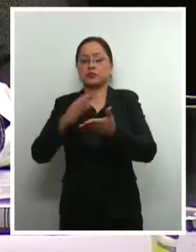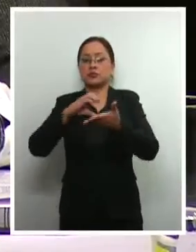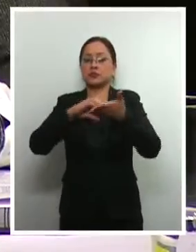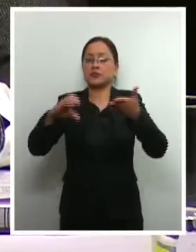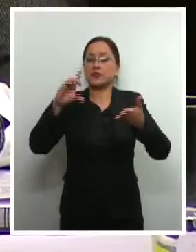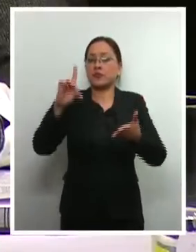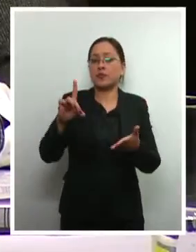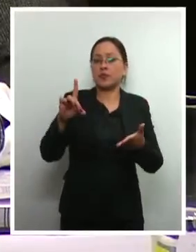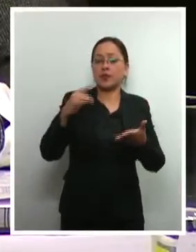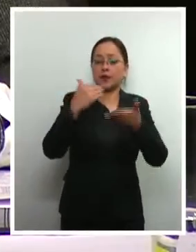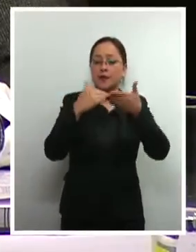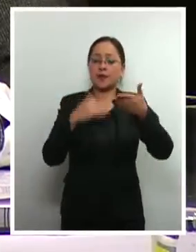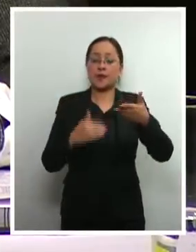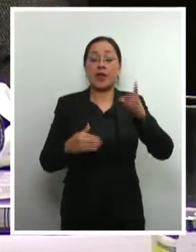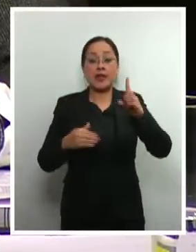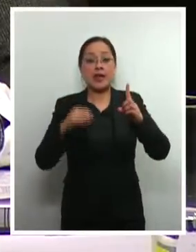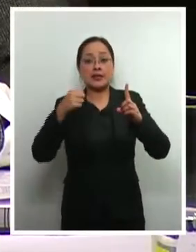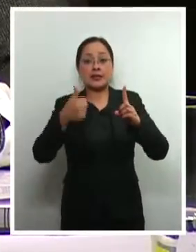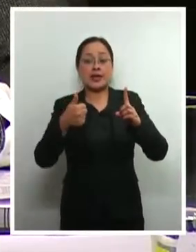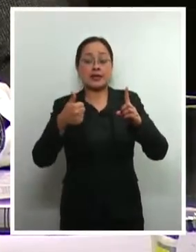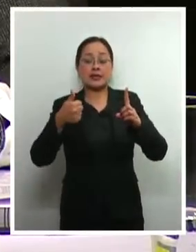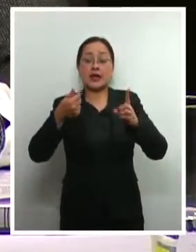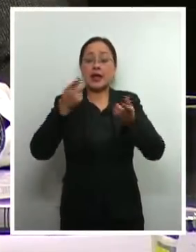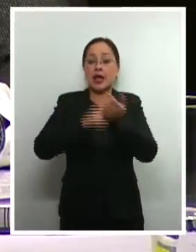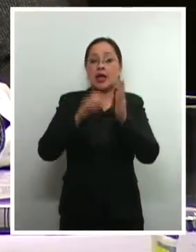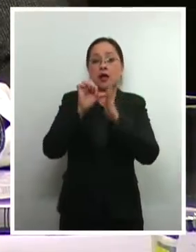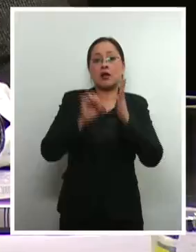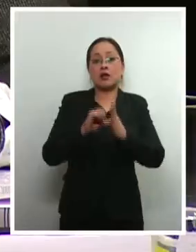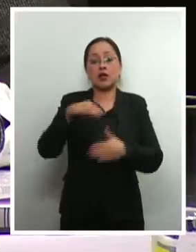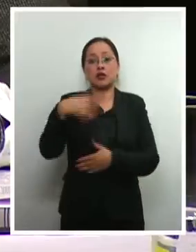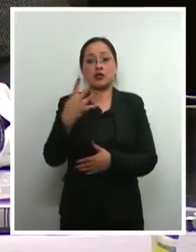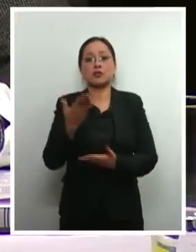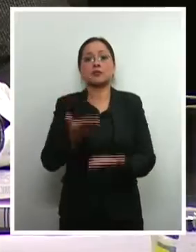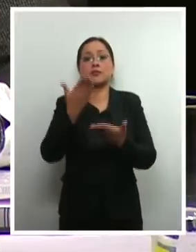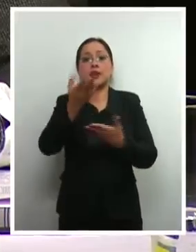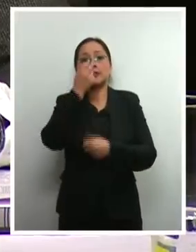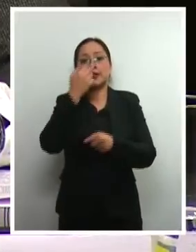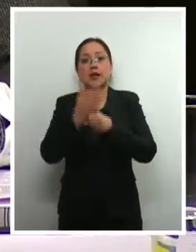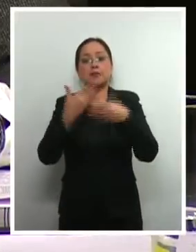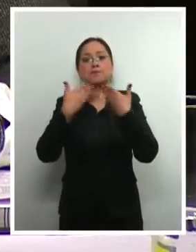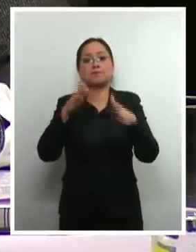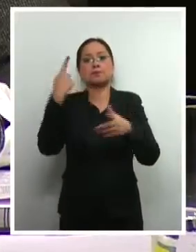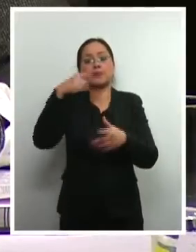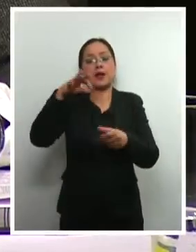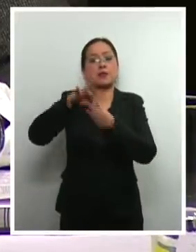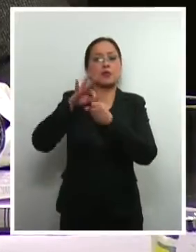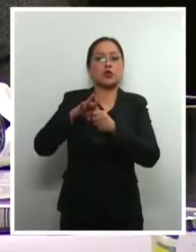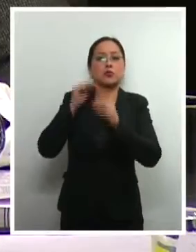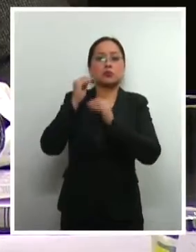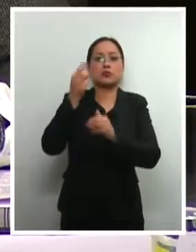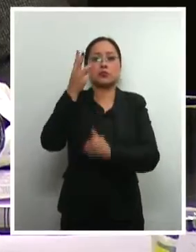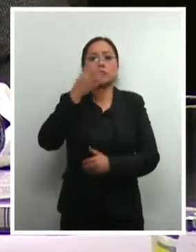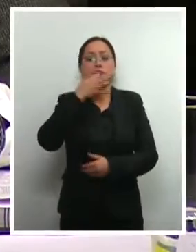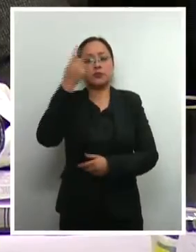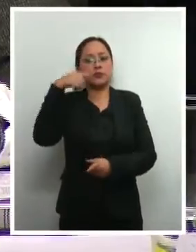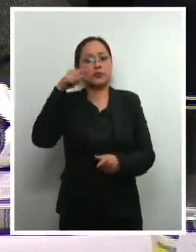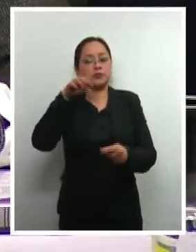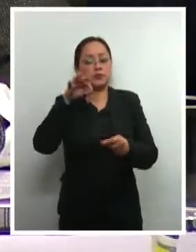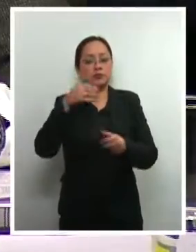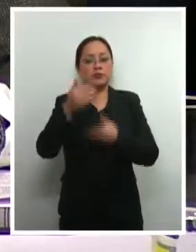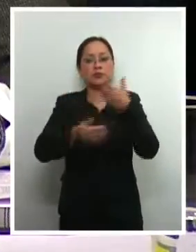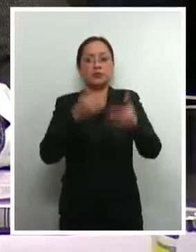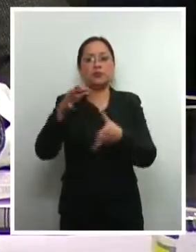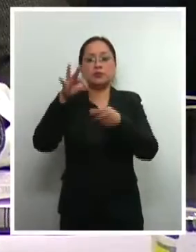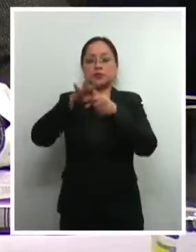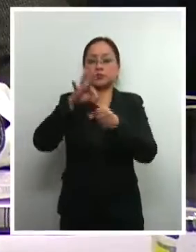D, numeral 6 del artículo 14, pido a la Secretaría abrir el sistema electrónico por 3 minutos para proceder